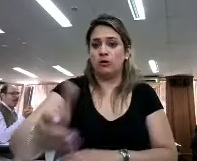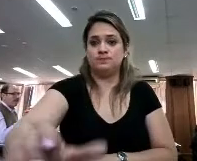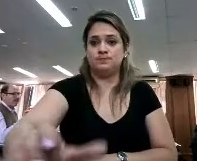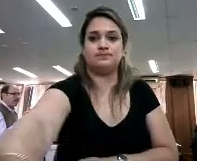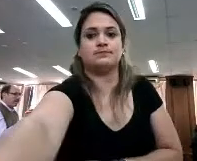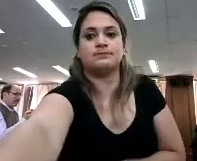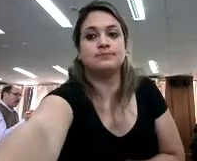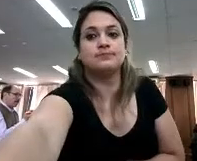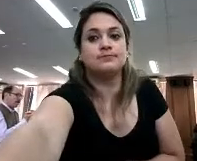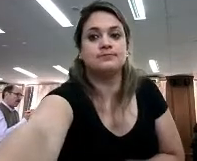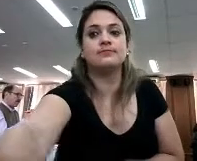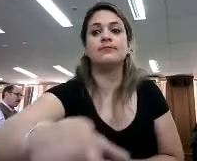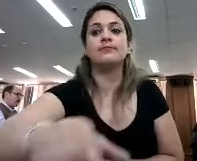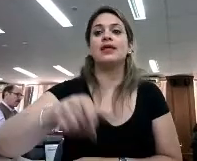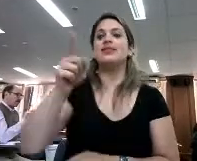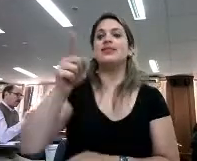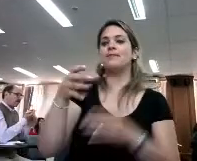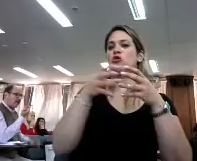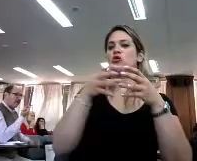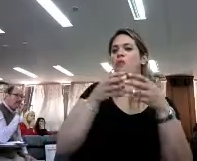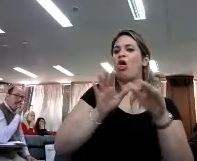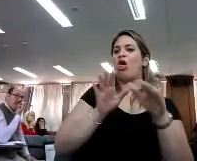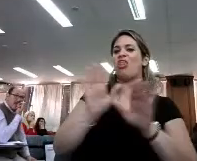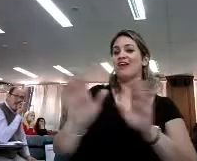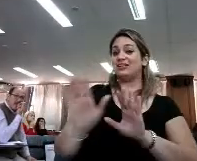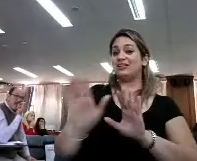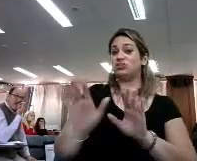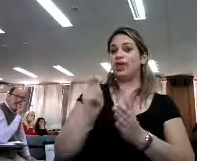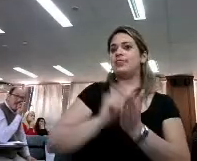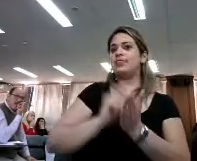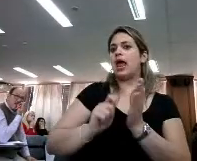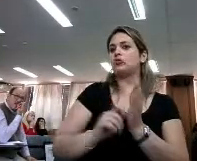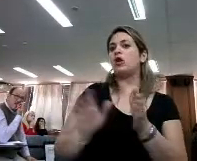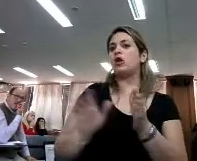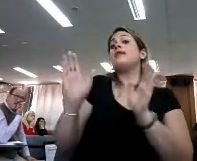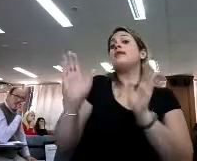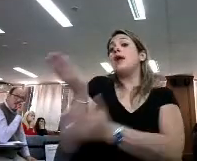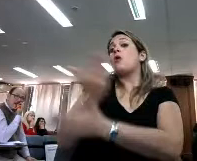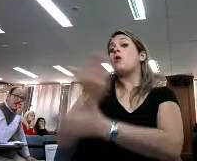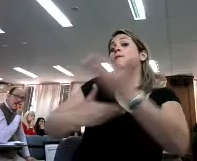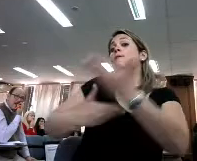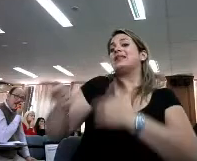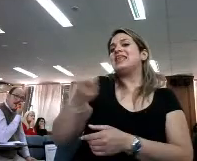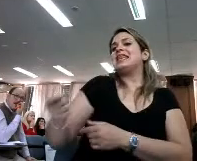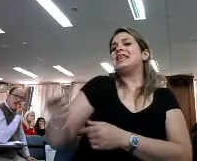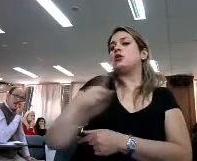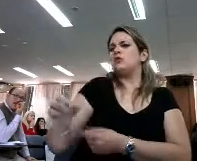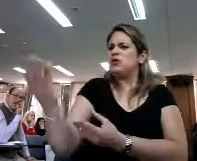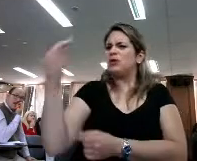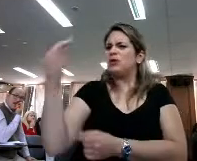Y por el otro lado, los defensores de los derechos del autor decían, bueno, capaz que compartir no es delito, pero ¿por qué no le pidió